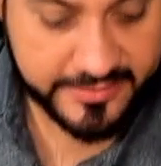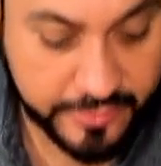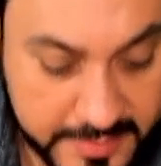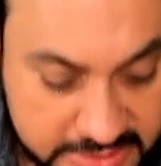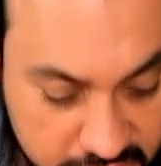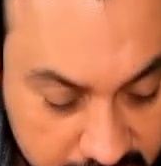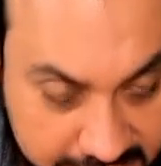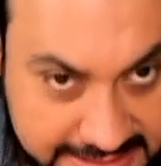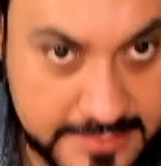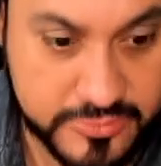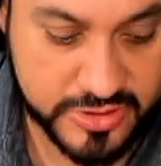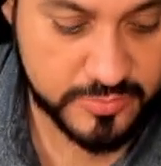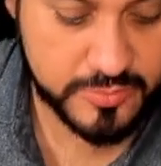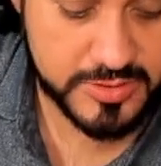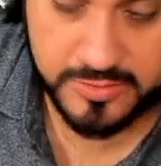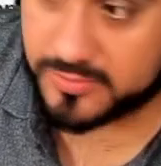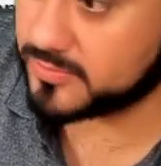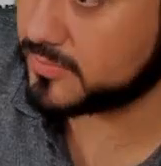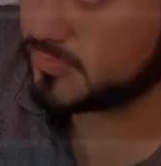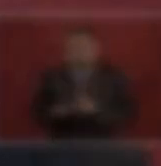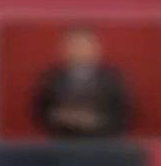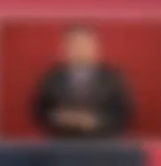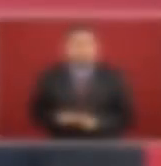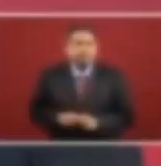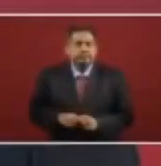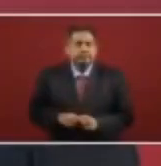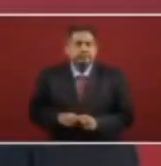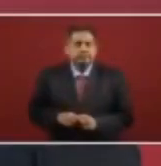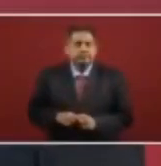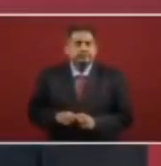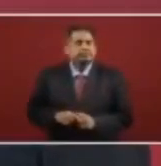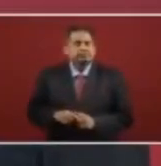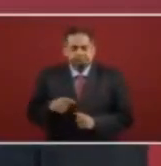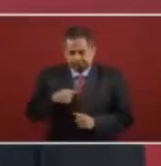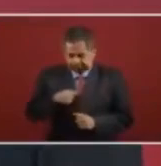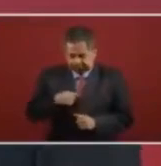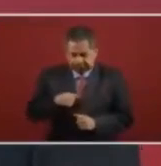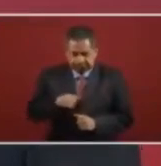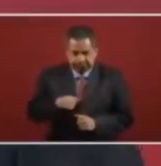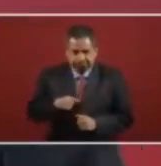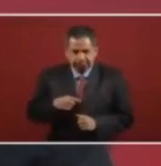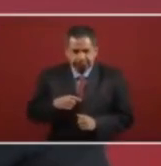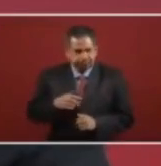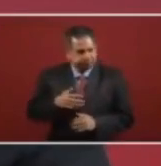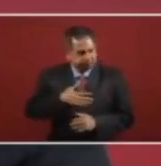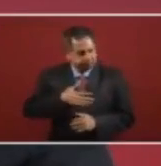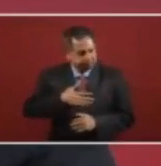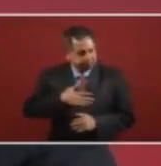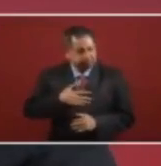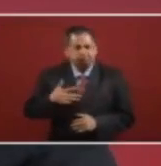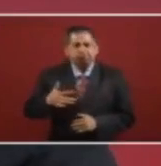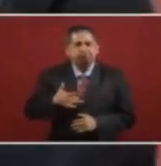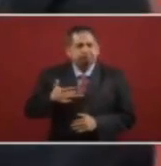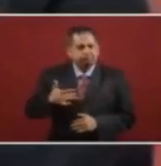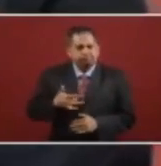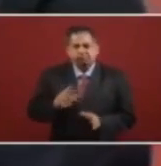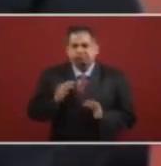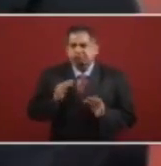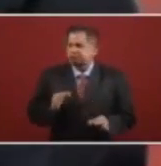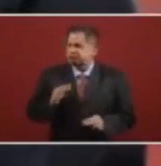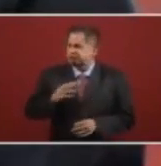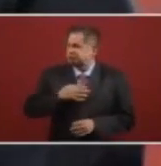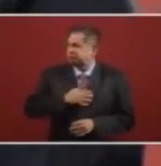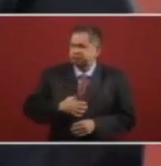Esta es la información Regresamos en un momento tengo la dicha enorme de